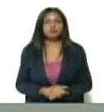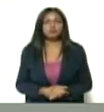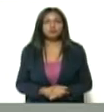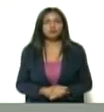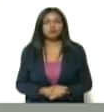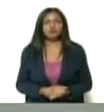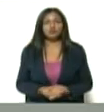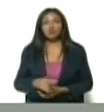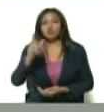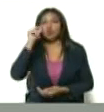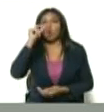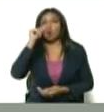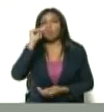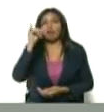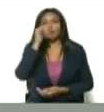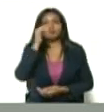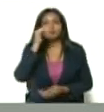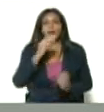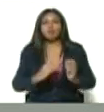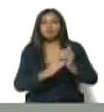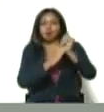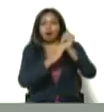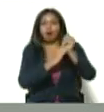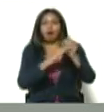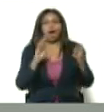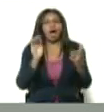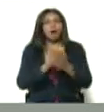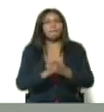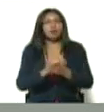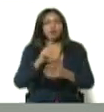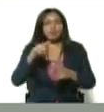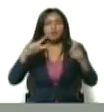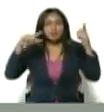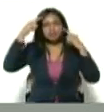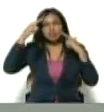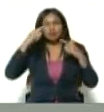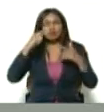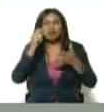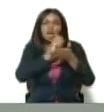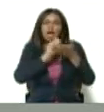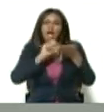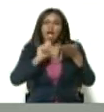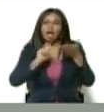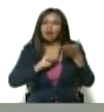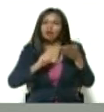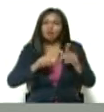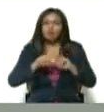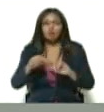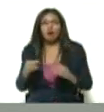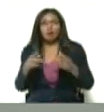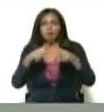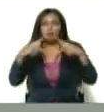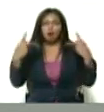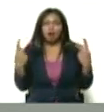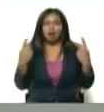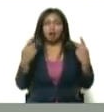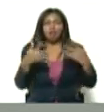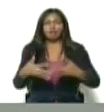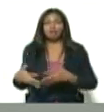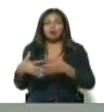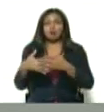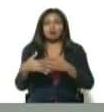Oliver Stone, un cineasta que usted conoce, sí. Gran amigo del comandante Chávez, escribió un artículo también en la prensa norteamericana